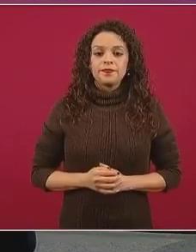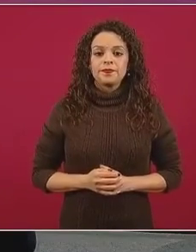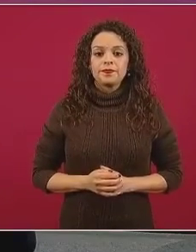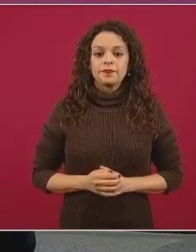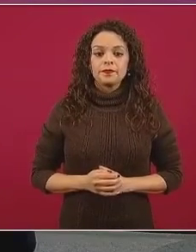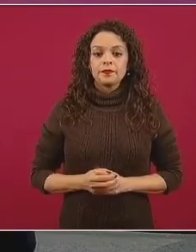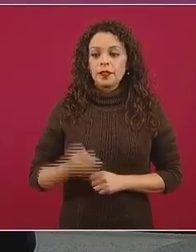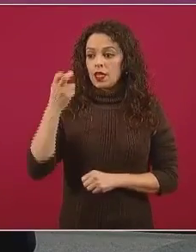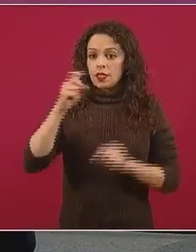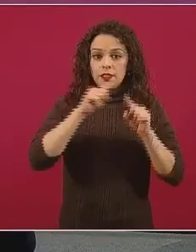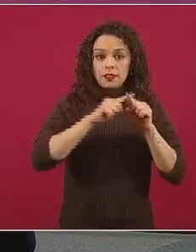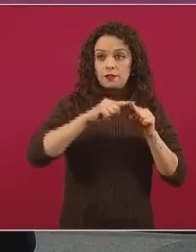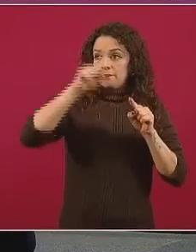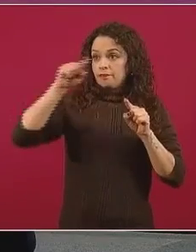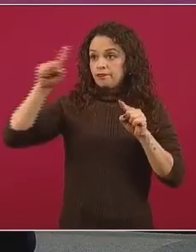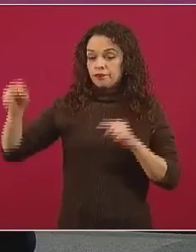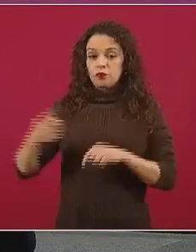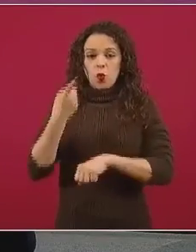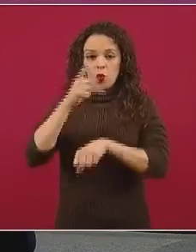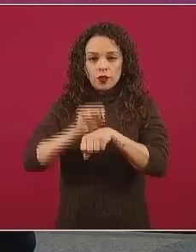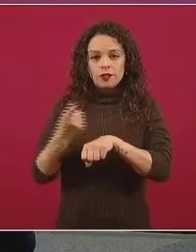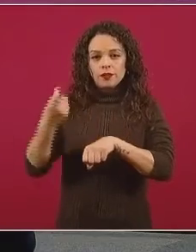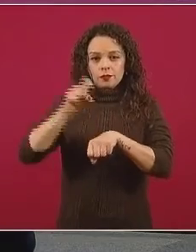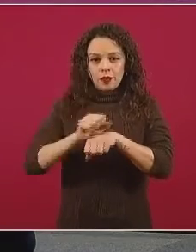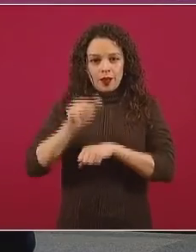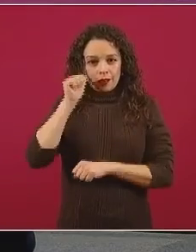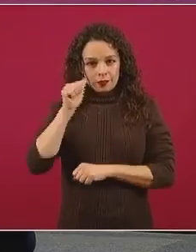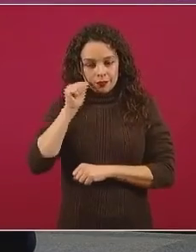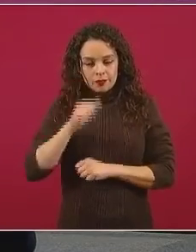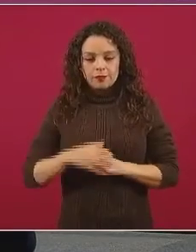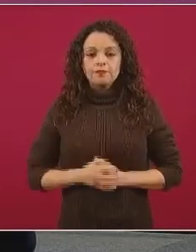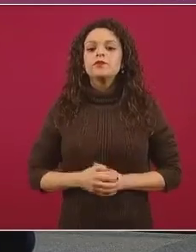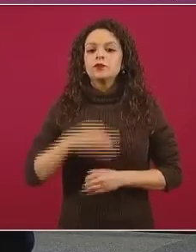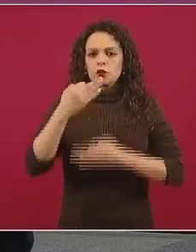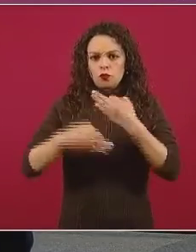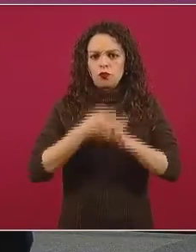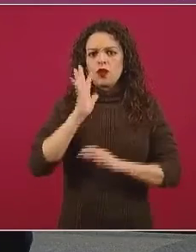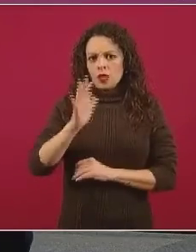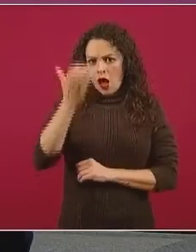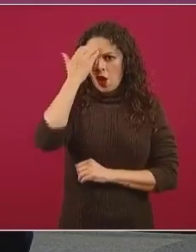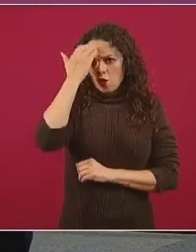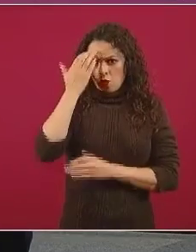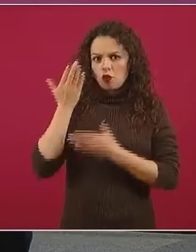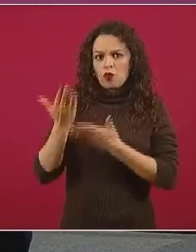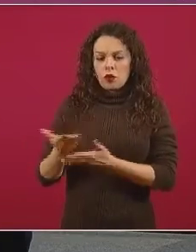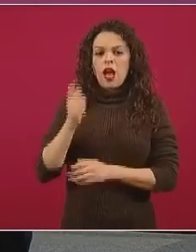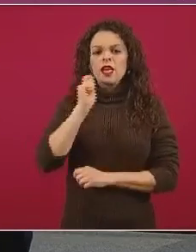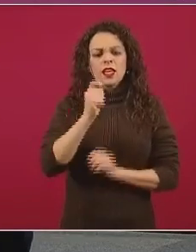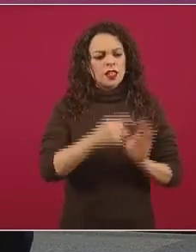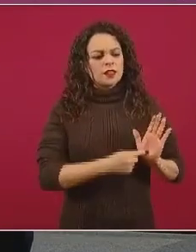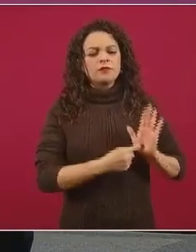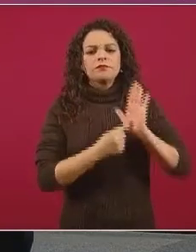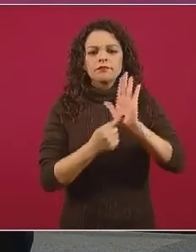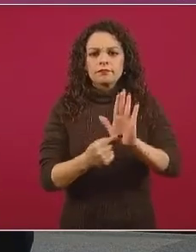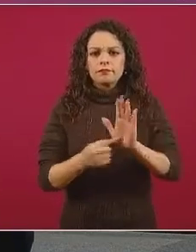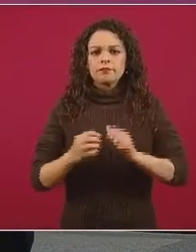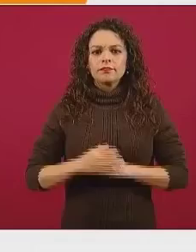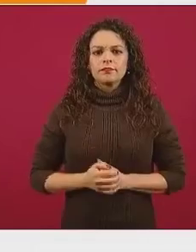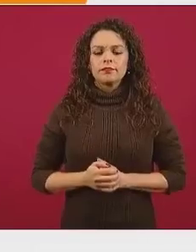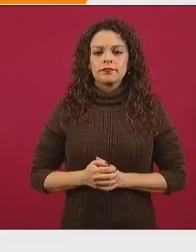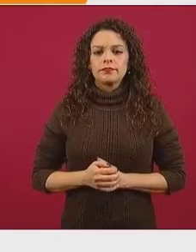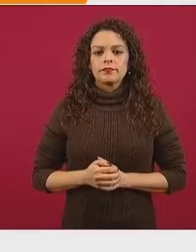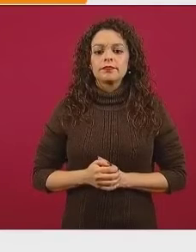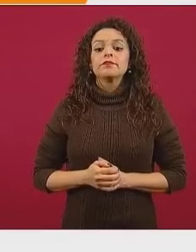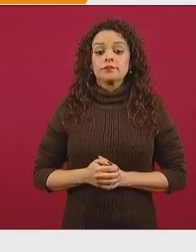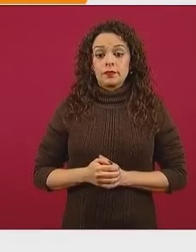La curva epidémica de agregación semanal, que ya todo el mundo está familiarizado con ella, lo que nos muestra es, por un lado, esta